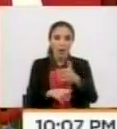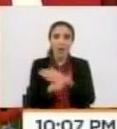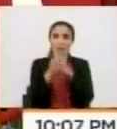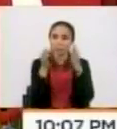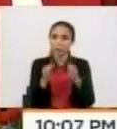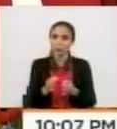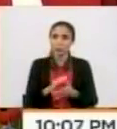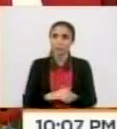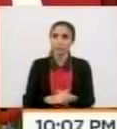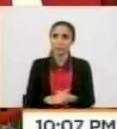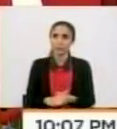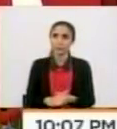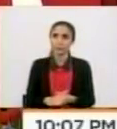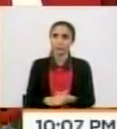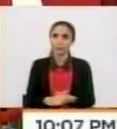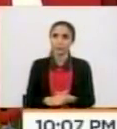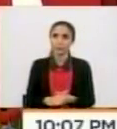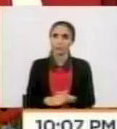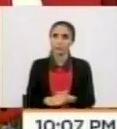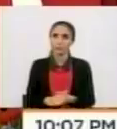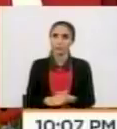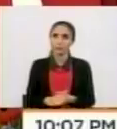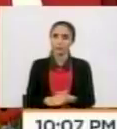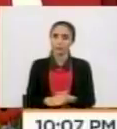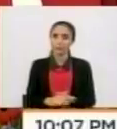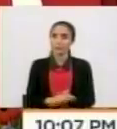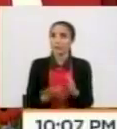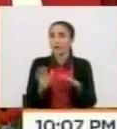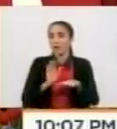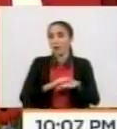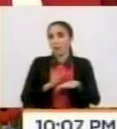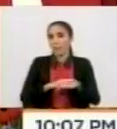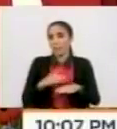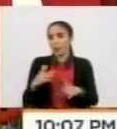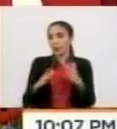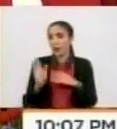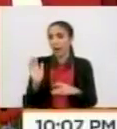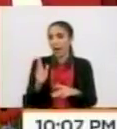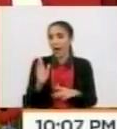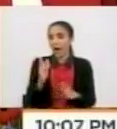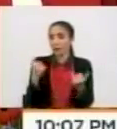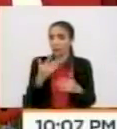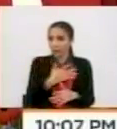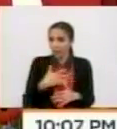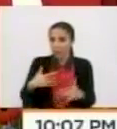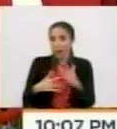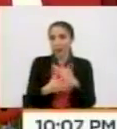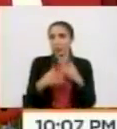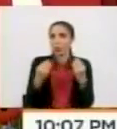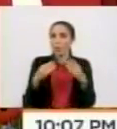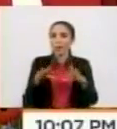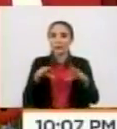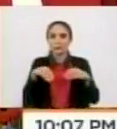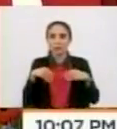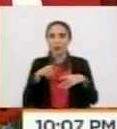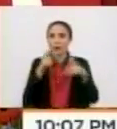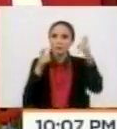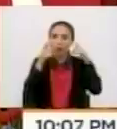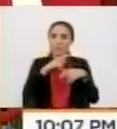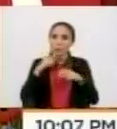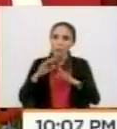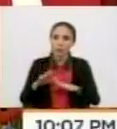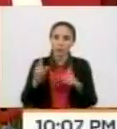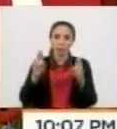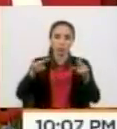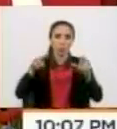Y fue así, tal cual. Porque lo que menos nosotros queríamos era admitir que el comandante se nos podía ir. Bueno, pero así es la vida, pues. Y ellos